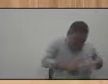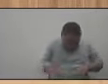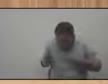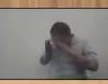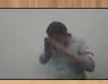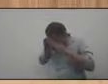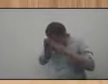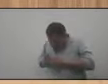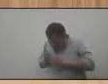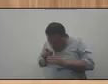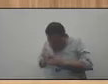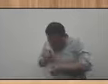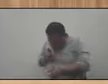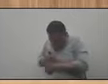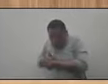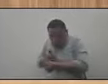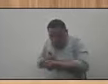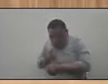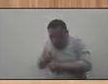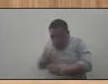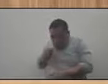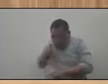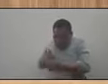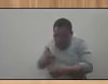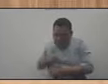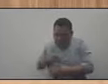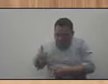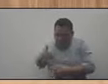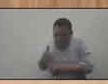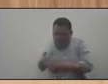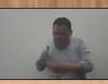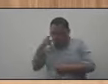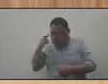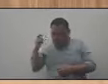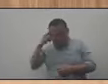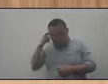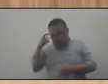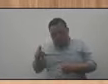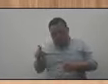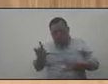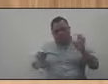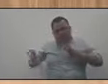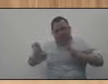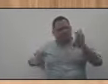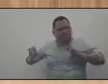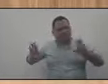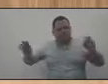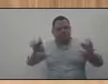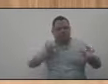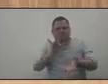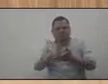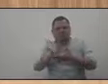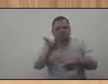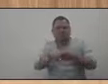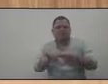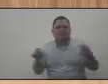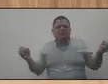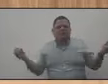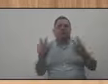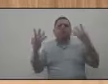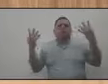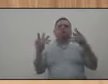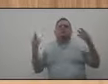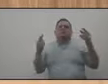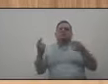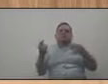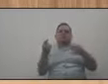el colapso que llevó a nuestras instituciones de salud y el riesgo que se corría solo con ir a una cita médica. Es